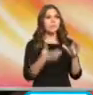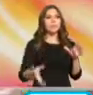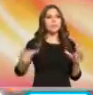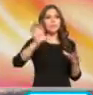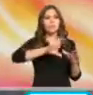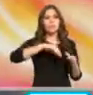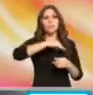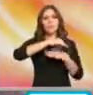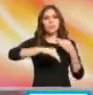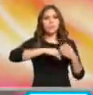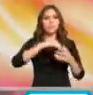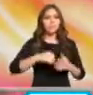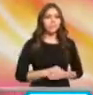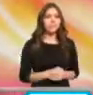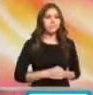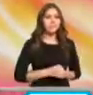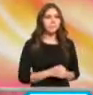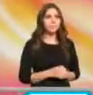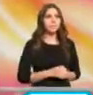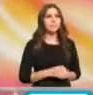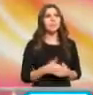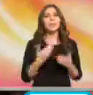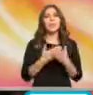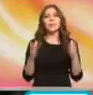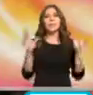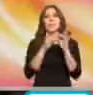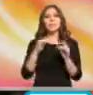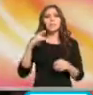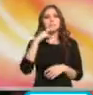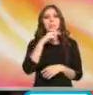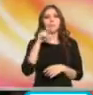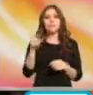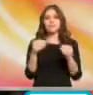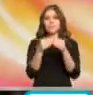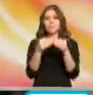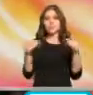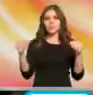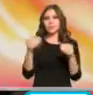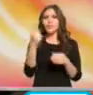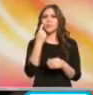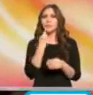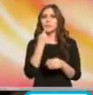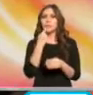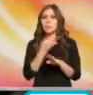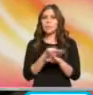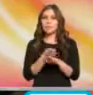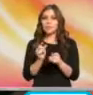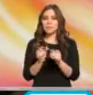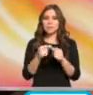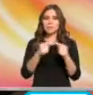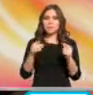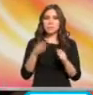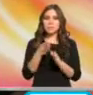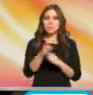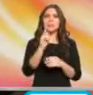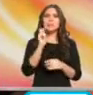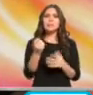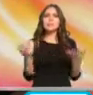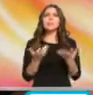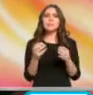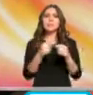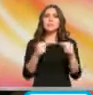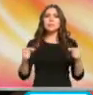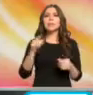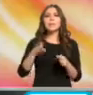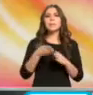todo. Ok, mientras les explico rápidamente. El surimi está hecho básicamente de bacalao. Lo encontramos